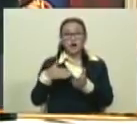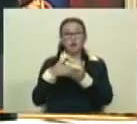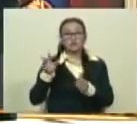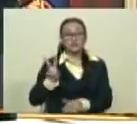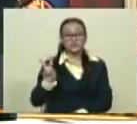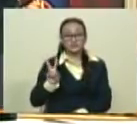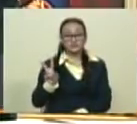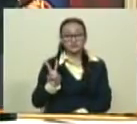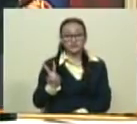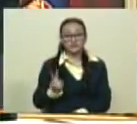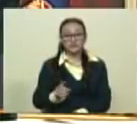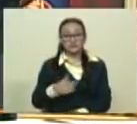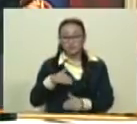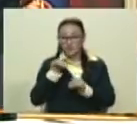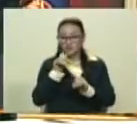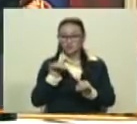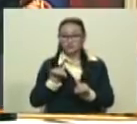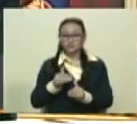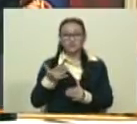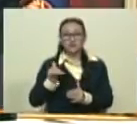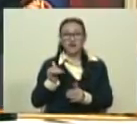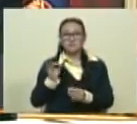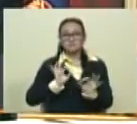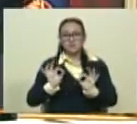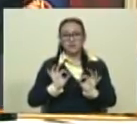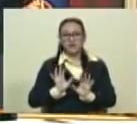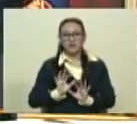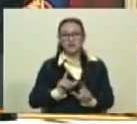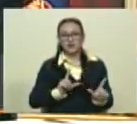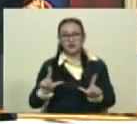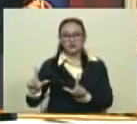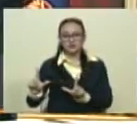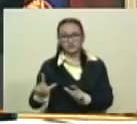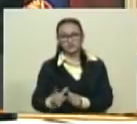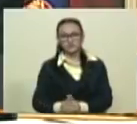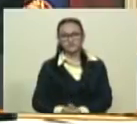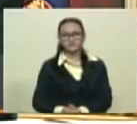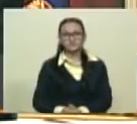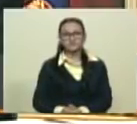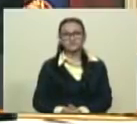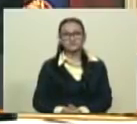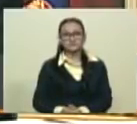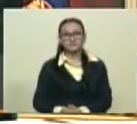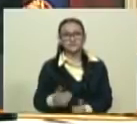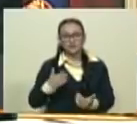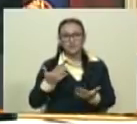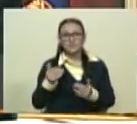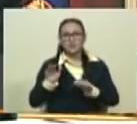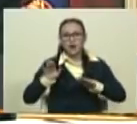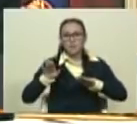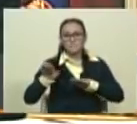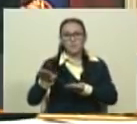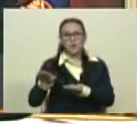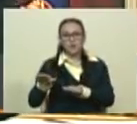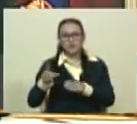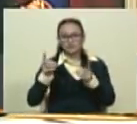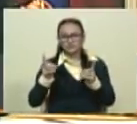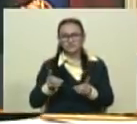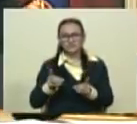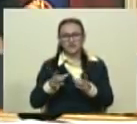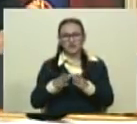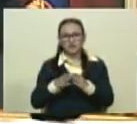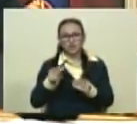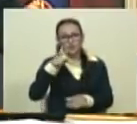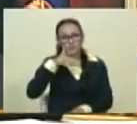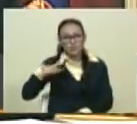Venezuela. Así lo anuncio. Estamos preparados. Y cuento y pido el apoyo decidido de todo